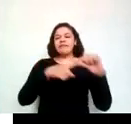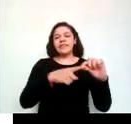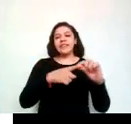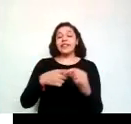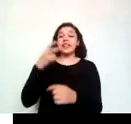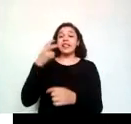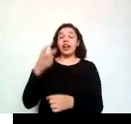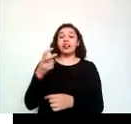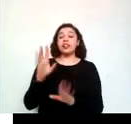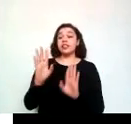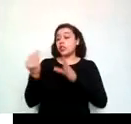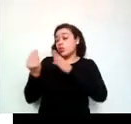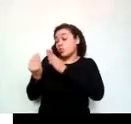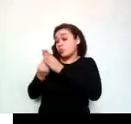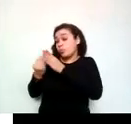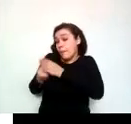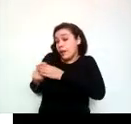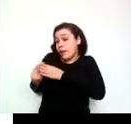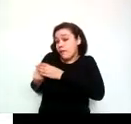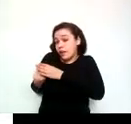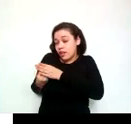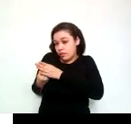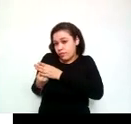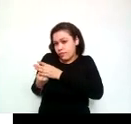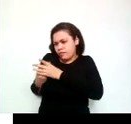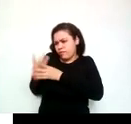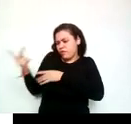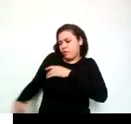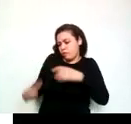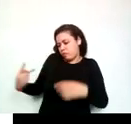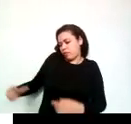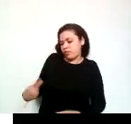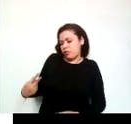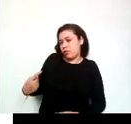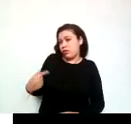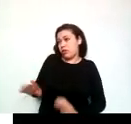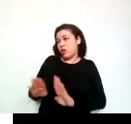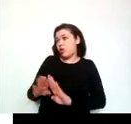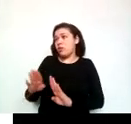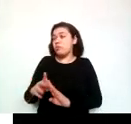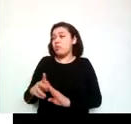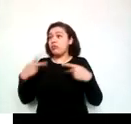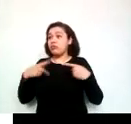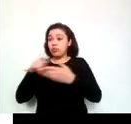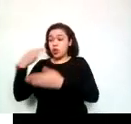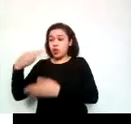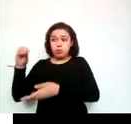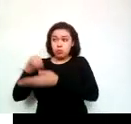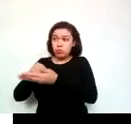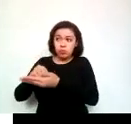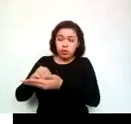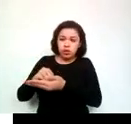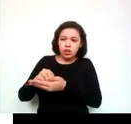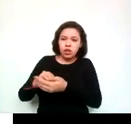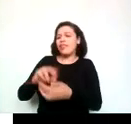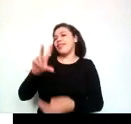totalmente confidenciales. Y nos preguntan mucho, ok, ¿entonces son anónimos? No. Hay una